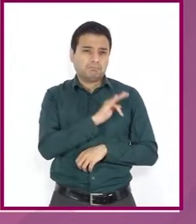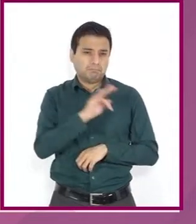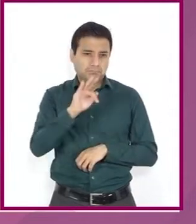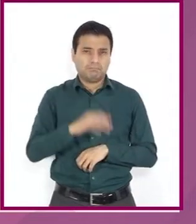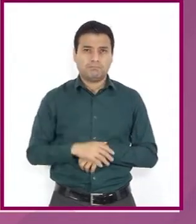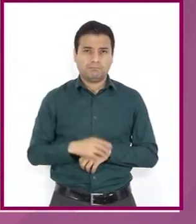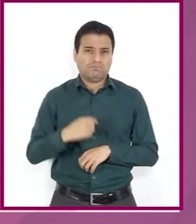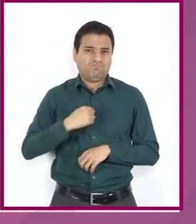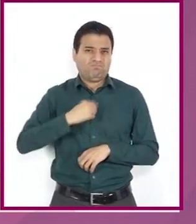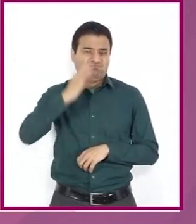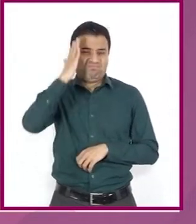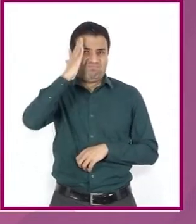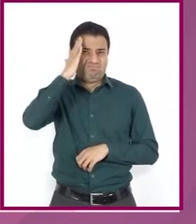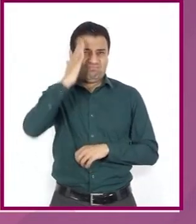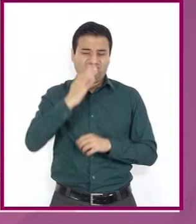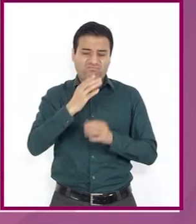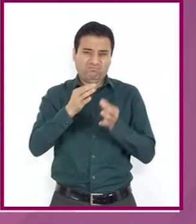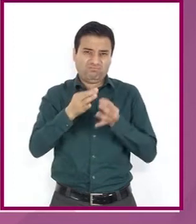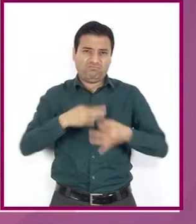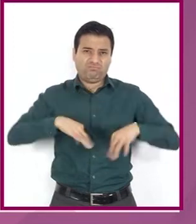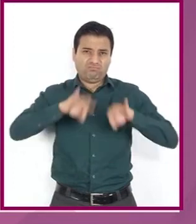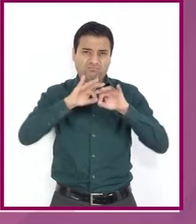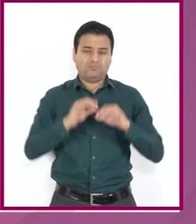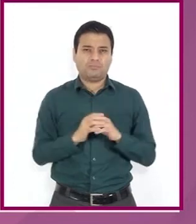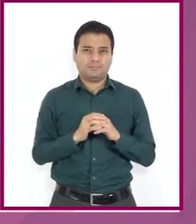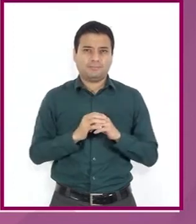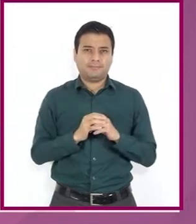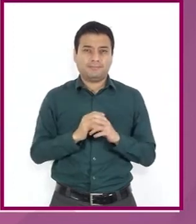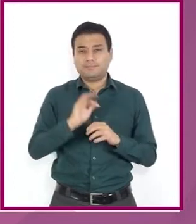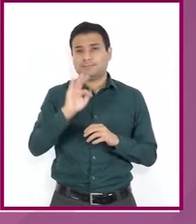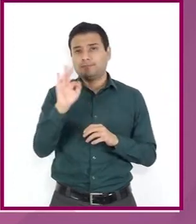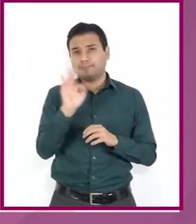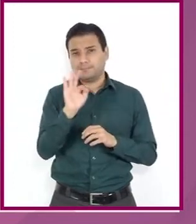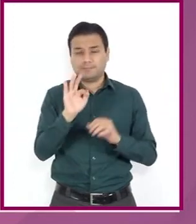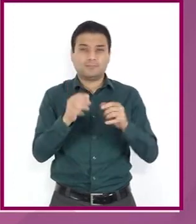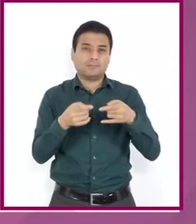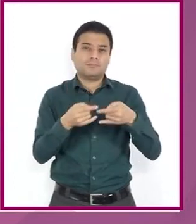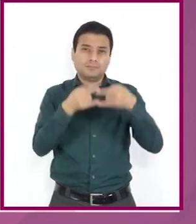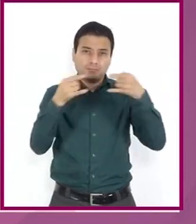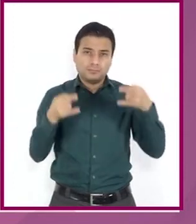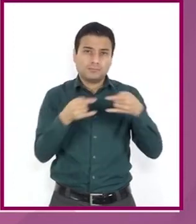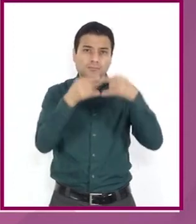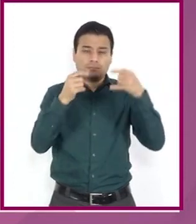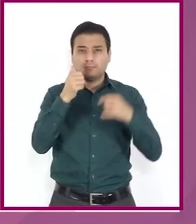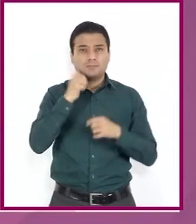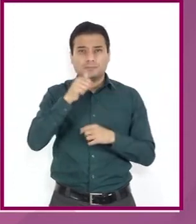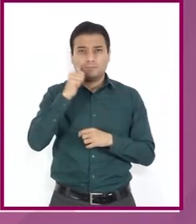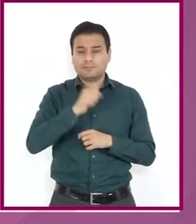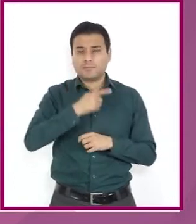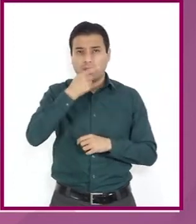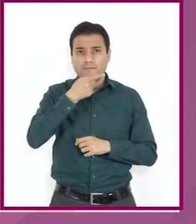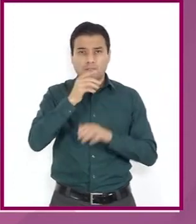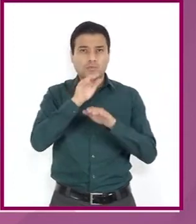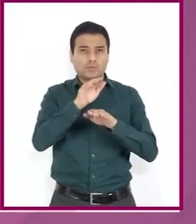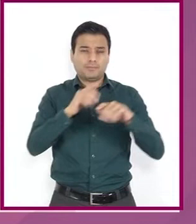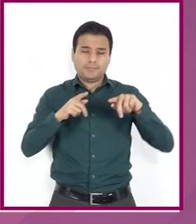protagonista. Es el personaje que destaca porque la historia se desarrolla en torno a él o a